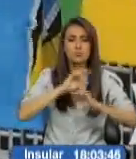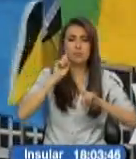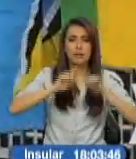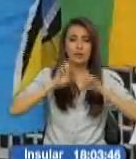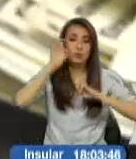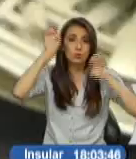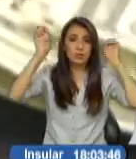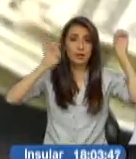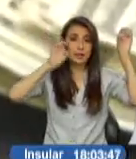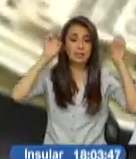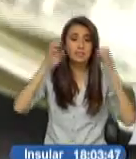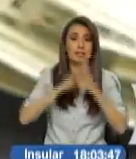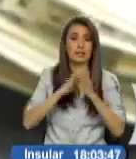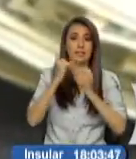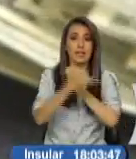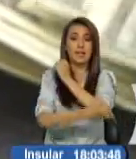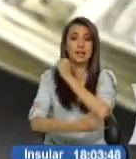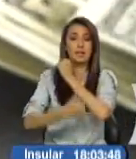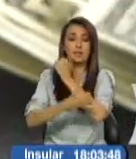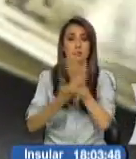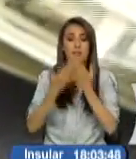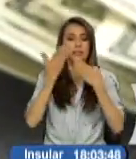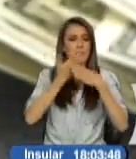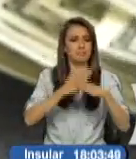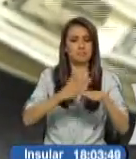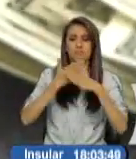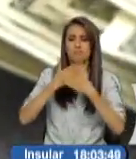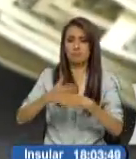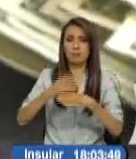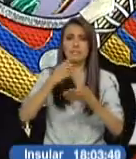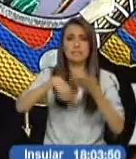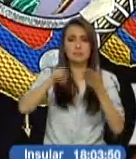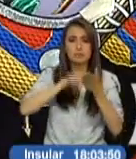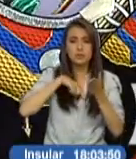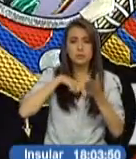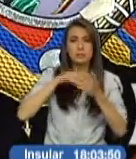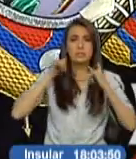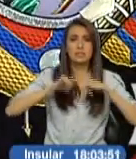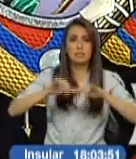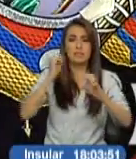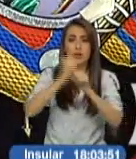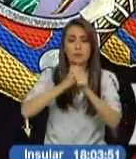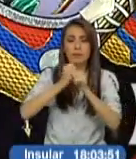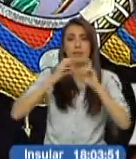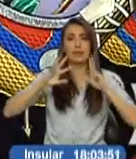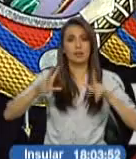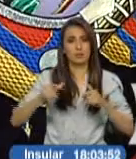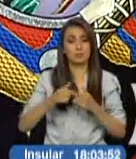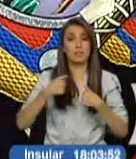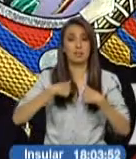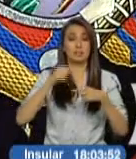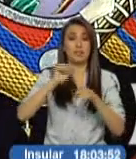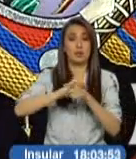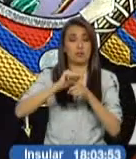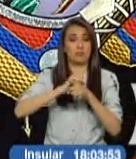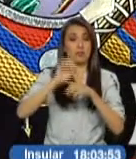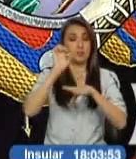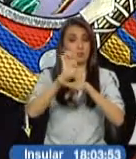de cooperación entre los países para prevenir y combatir la corrupción. Es un ejercicio soberano el que está haciendo el